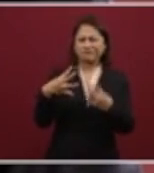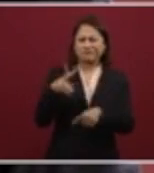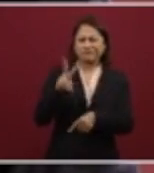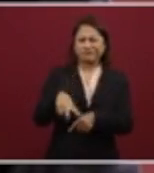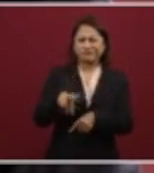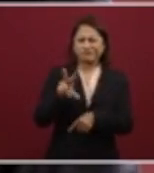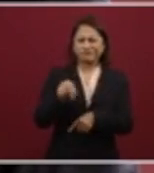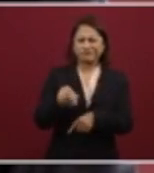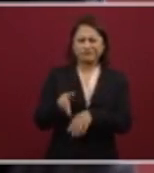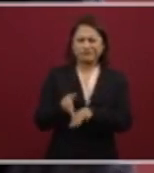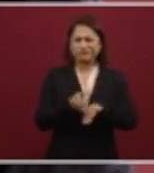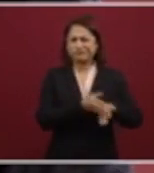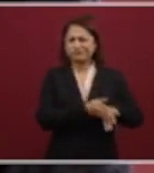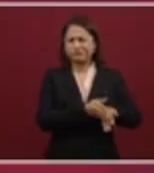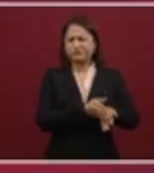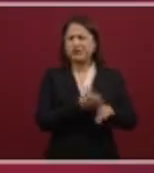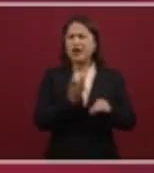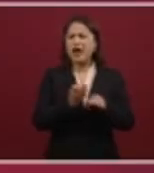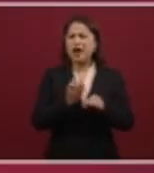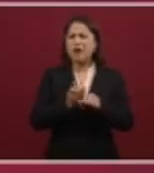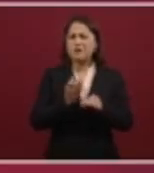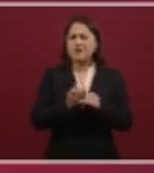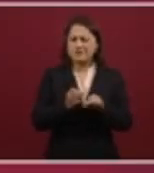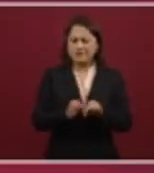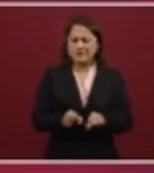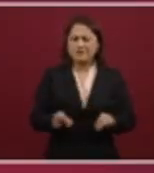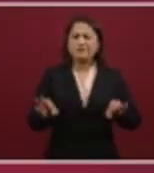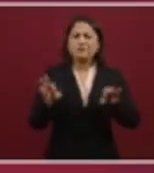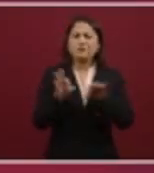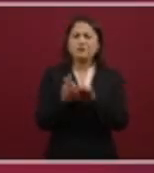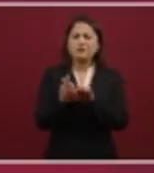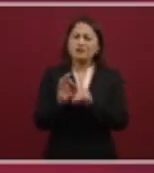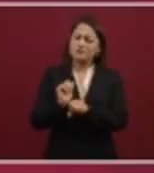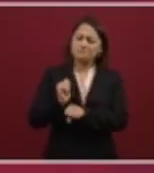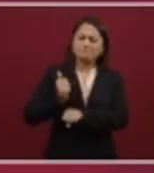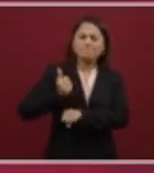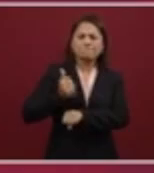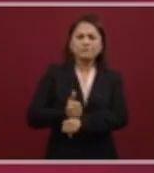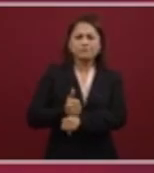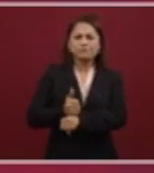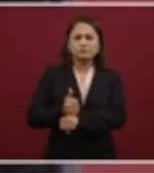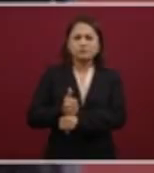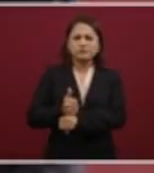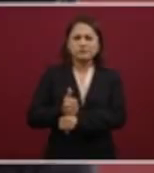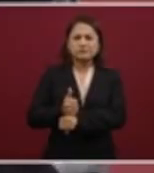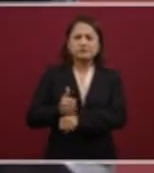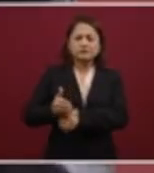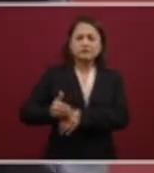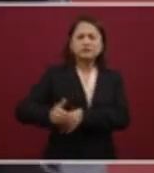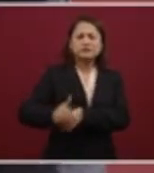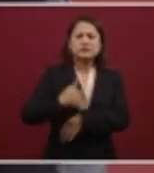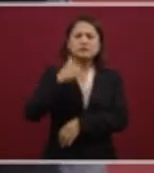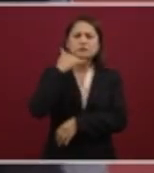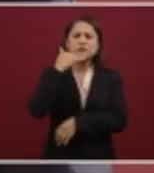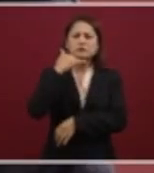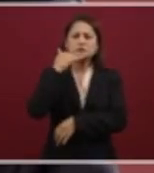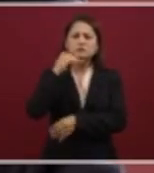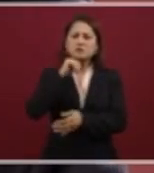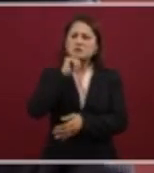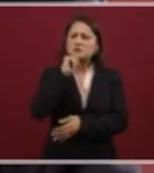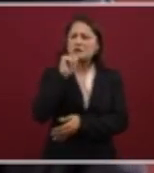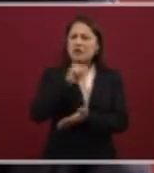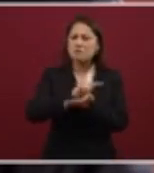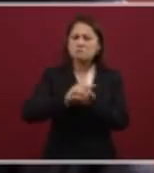que nunca más se repitan actos de corrupción, y es lo que estamos haciendo. Además,